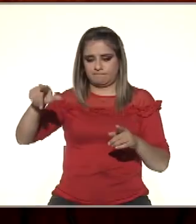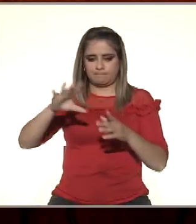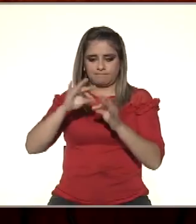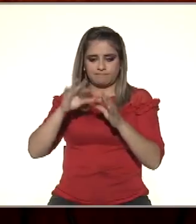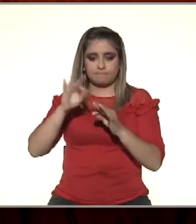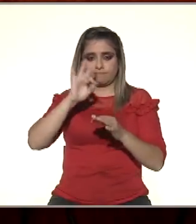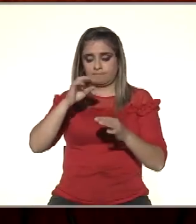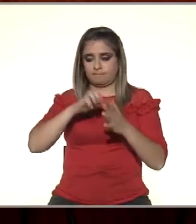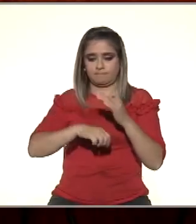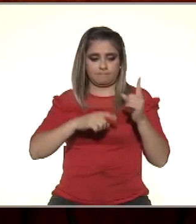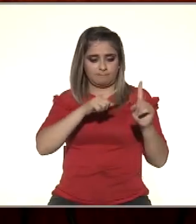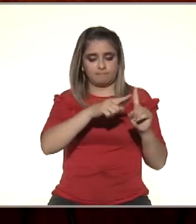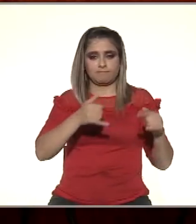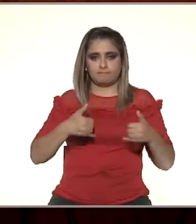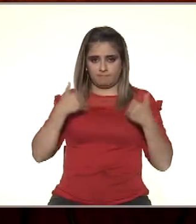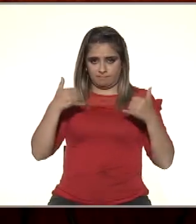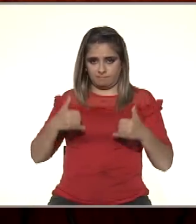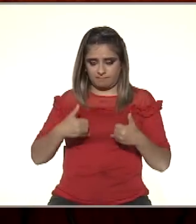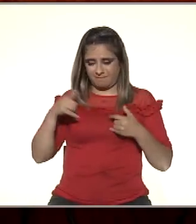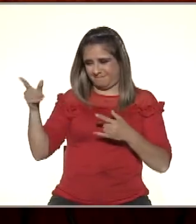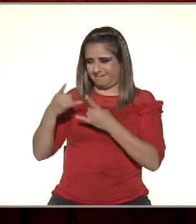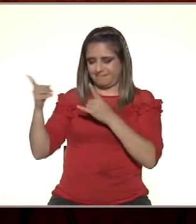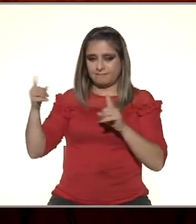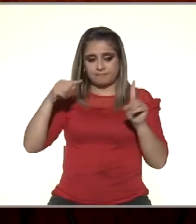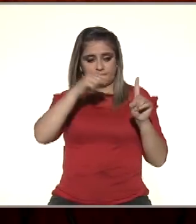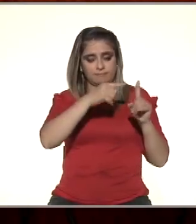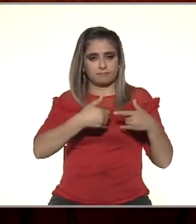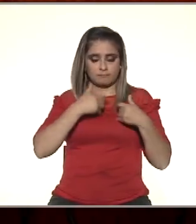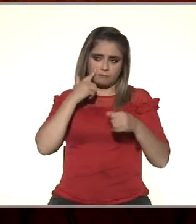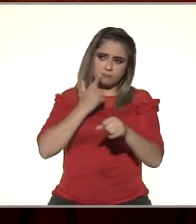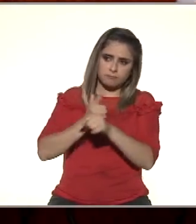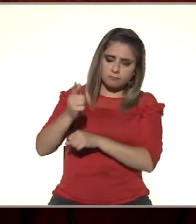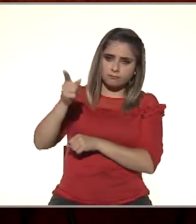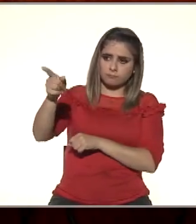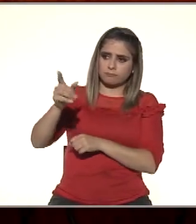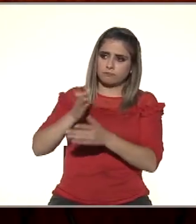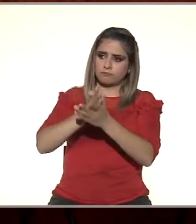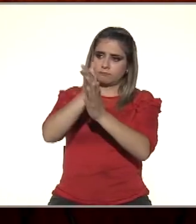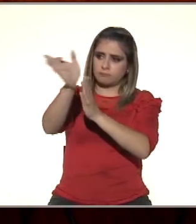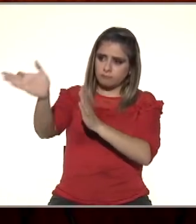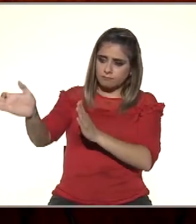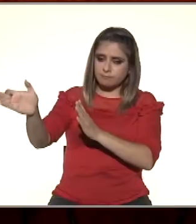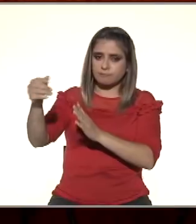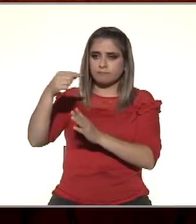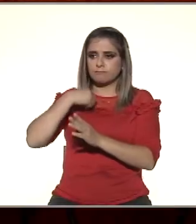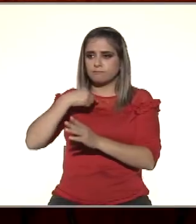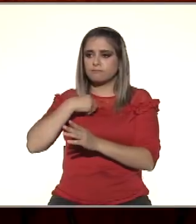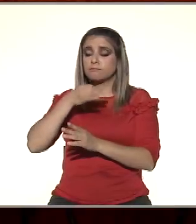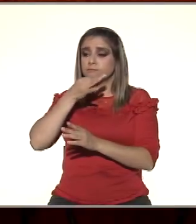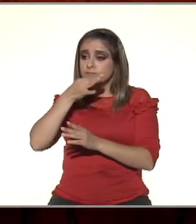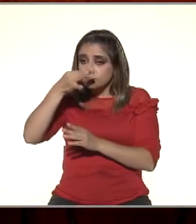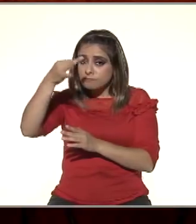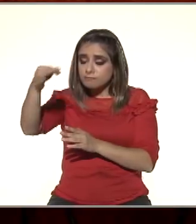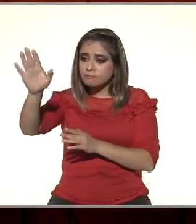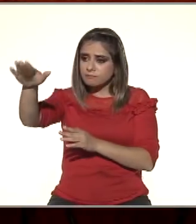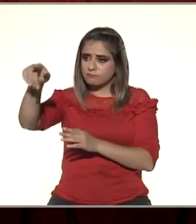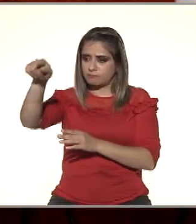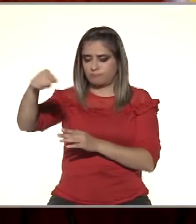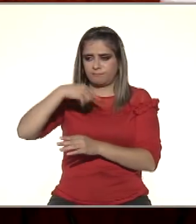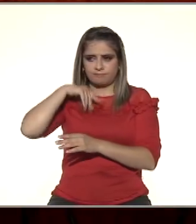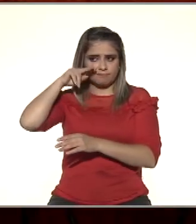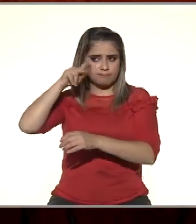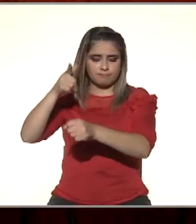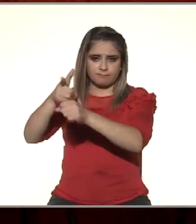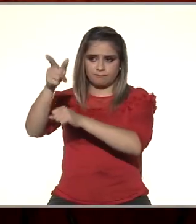el adolescente, en el caso del testimonio, se da cuenta de la infidelidad, poder decírselo a quien fue infiel para que sea la